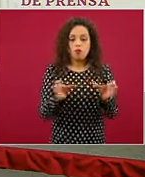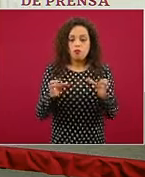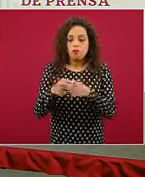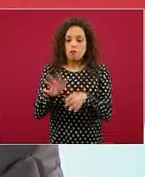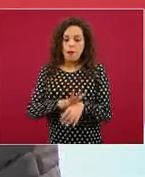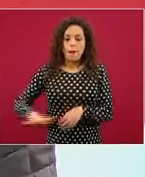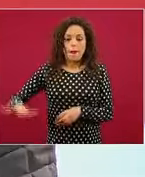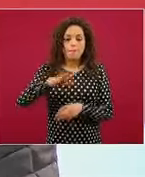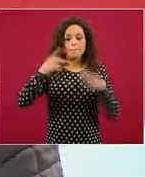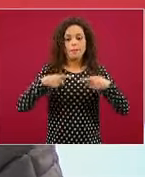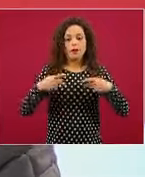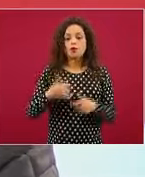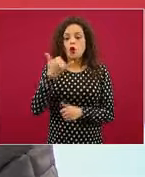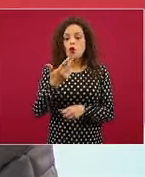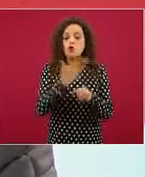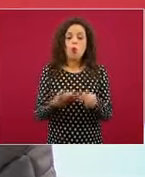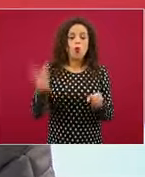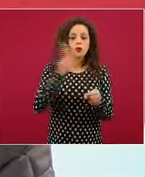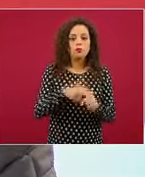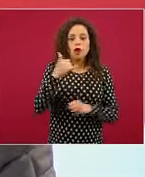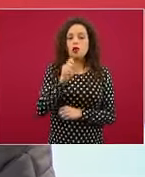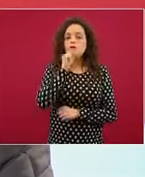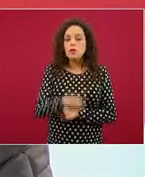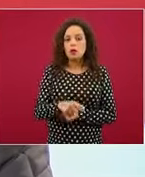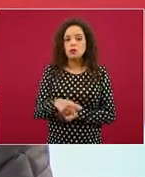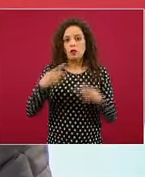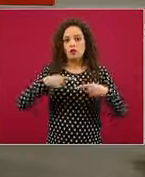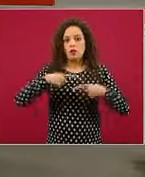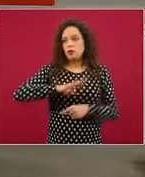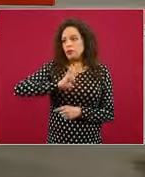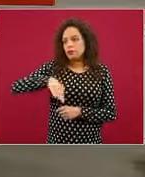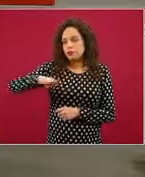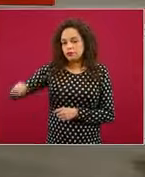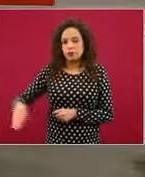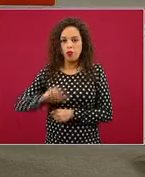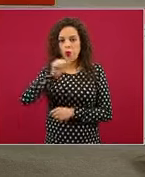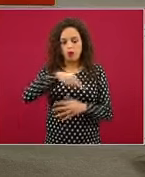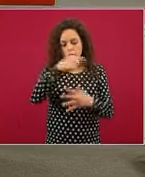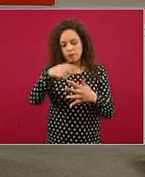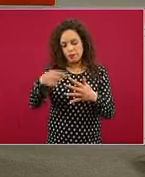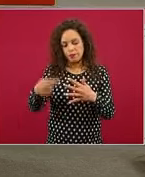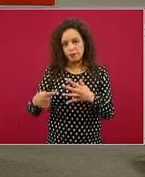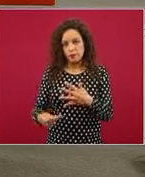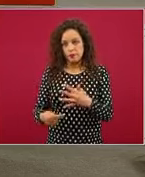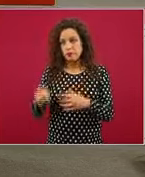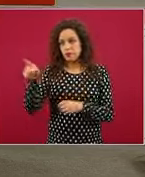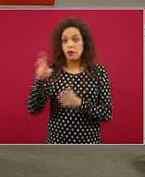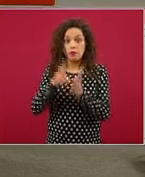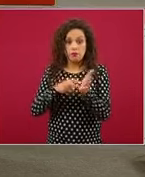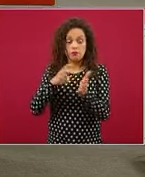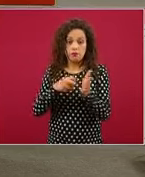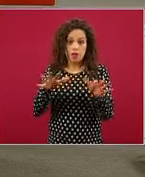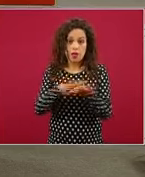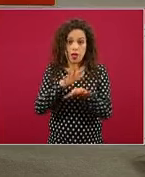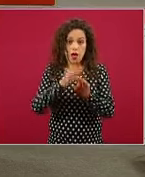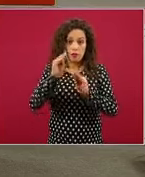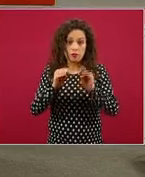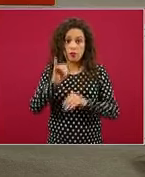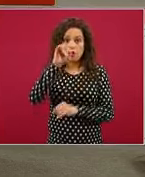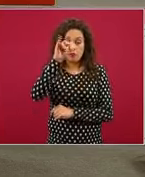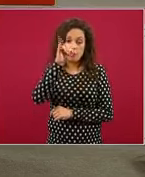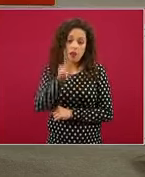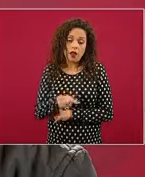ocupación hospitalaria y, por supuesto, lo que ocurre con la mortalidad y los demás indicadores. Y han hecho ajustes que me parece que es útil ponerlos